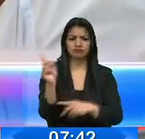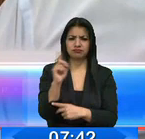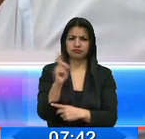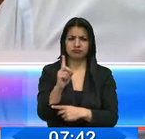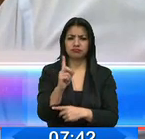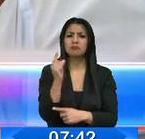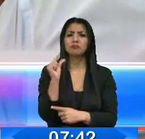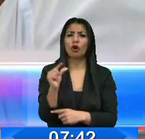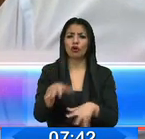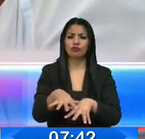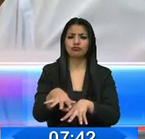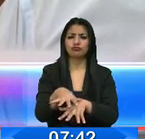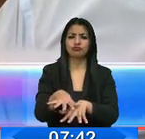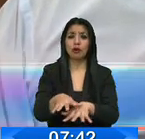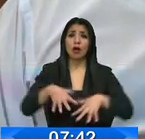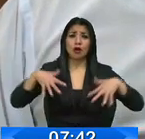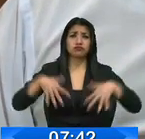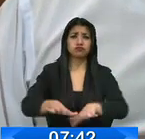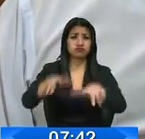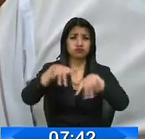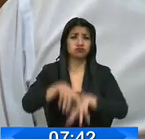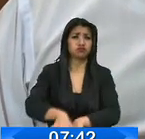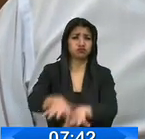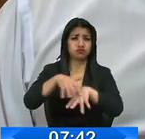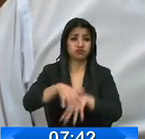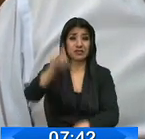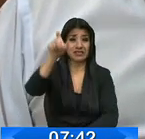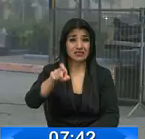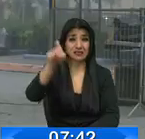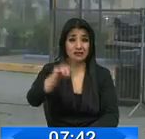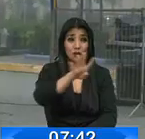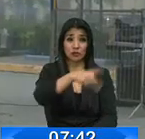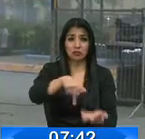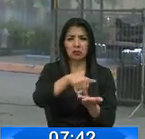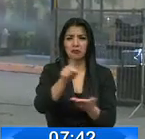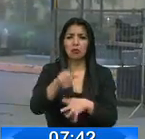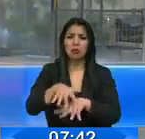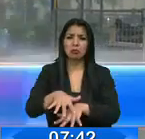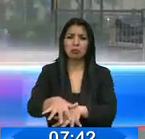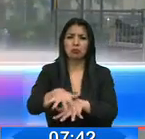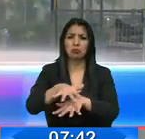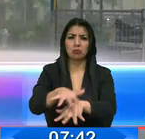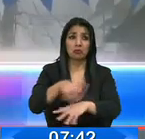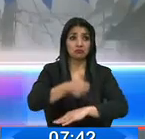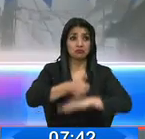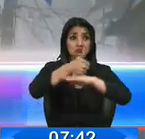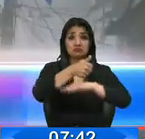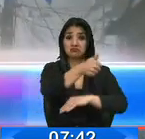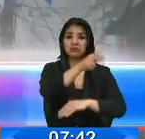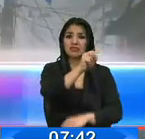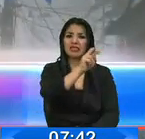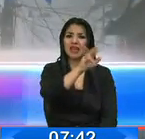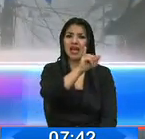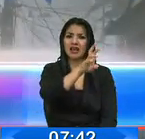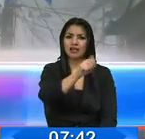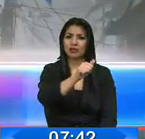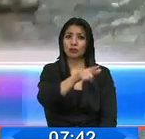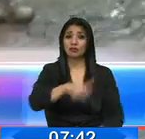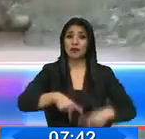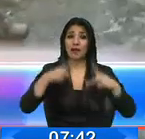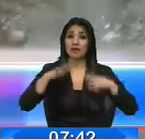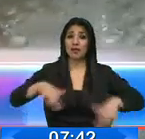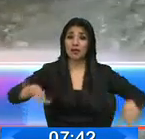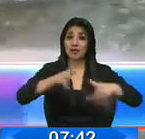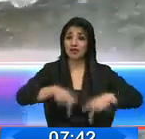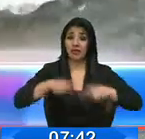poco caudal, o sea, no tiene el caudal que realmente necesitamos 4 parroquias. Según la autoridad de Nanegalito, mismo que lleva viviendo toda su vida en este lugar,